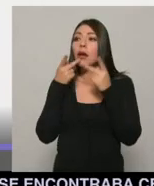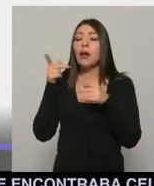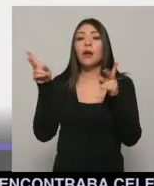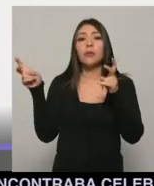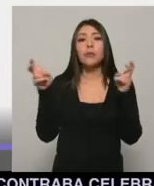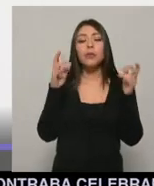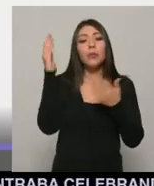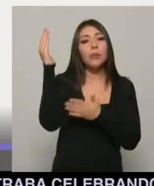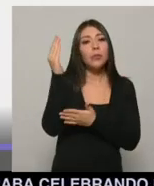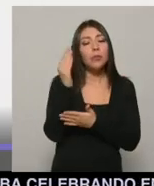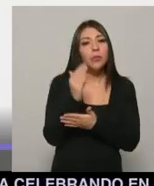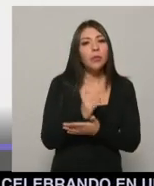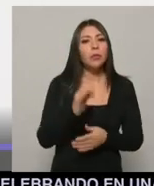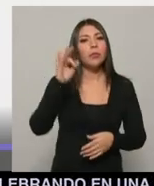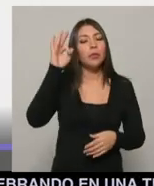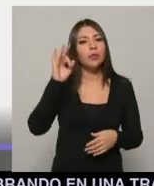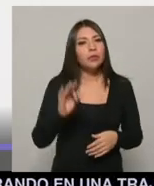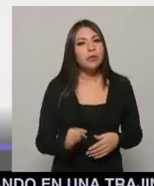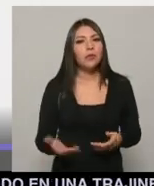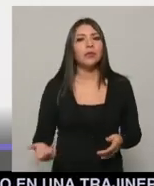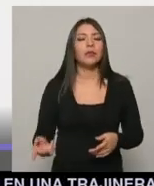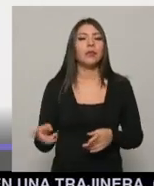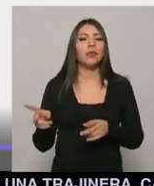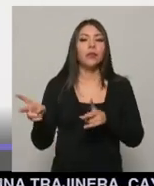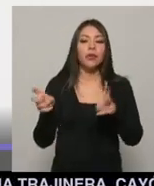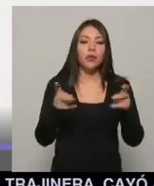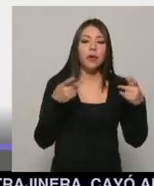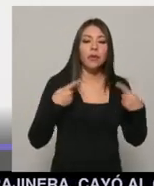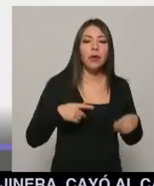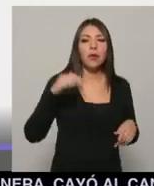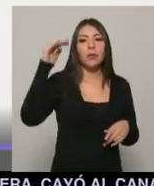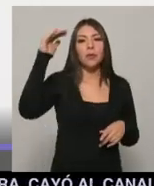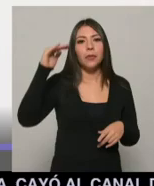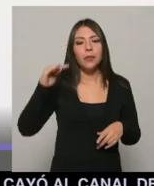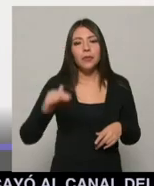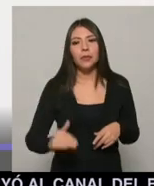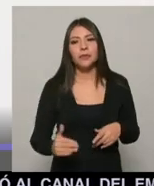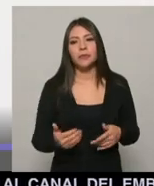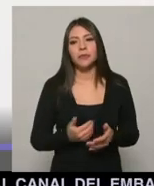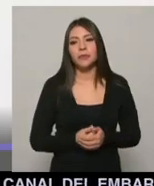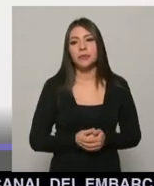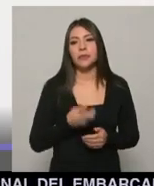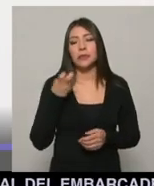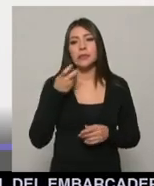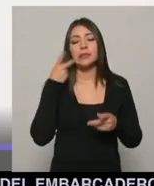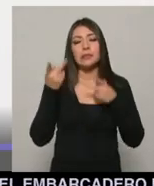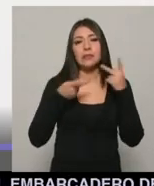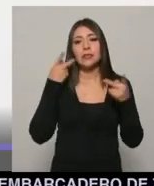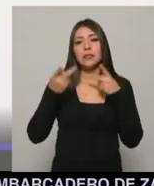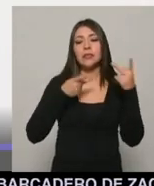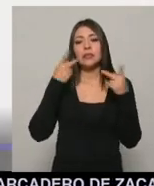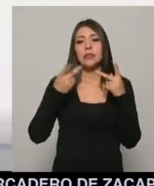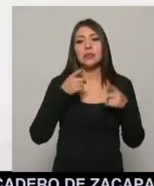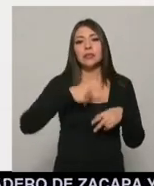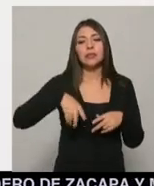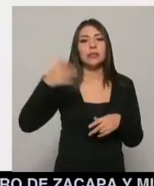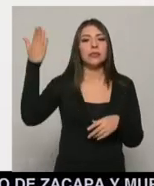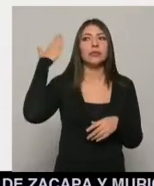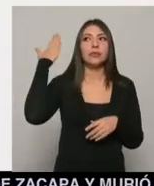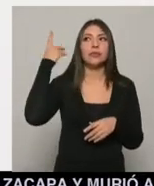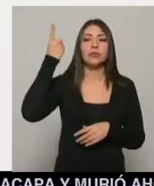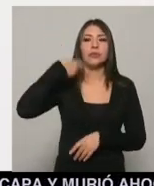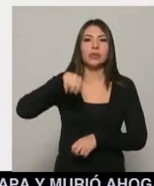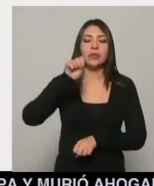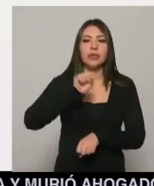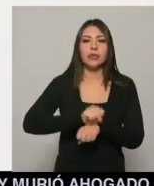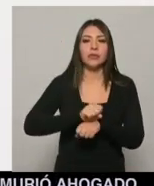la delincuencia tanto por ciento, que bajó el robo a transeúnte tanto por ciento. Y en eso se toparon justo la semana pasada